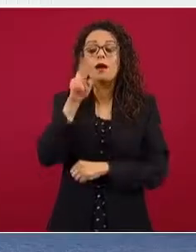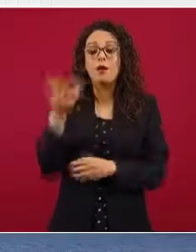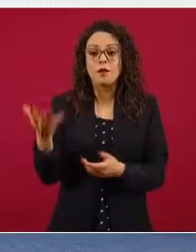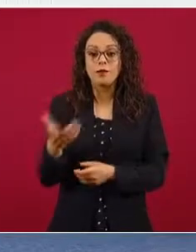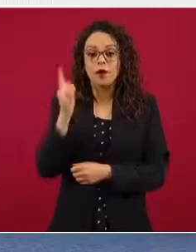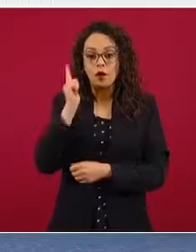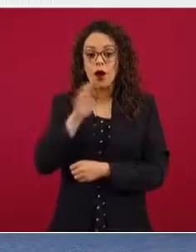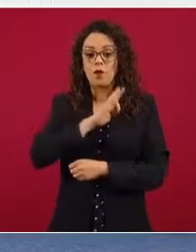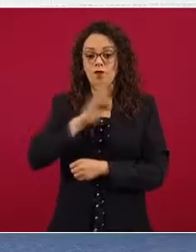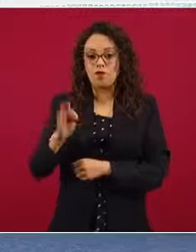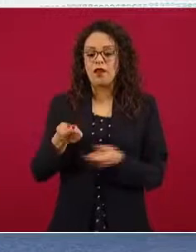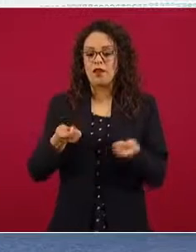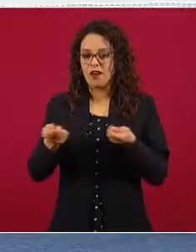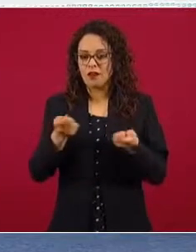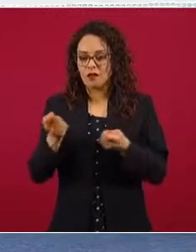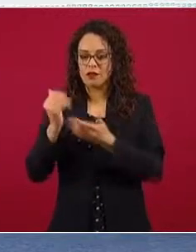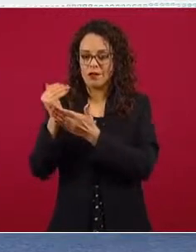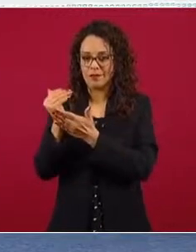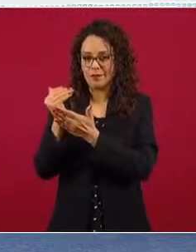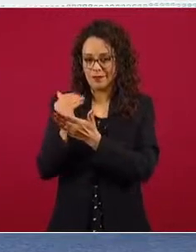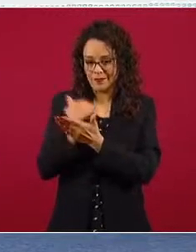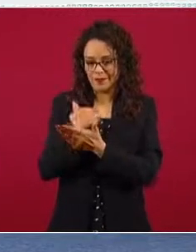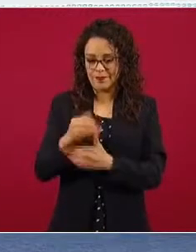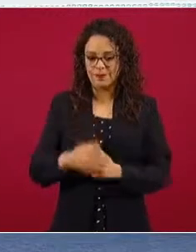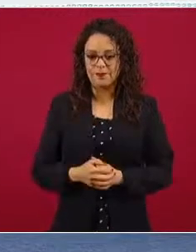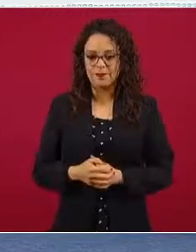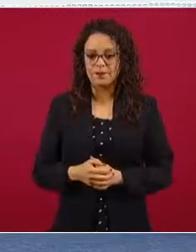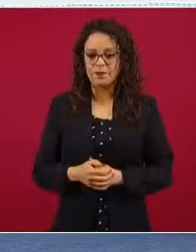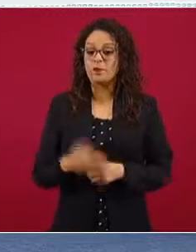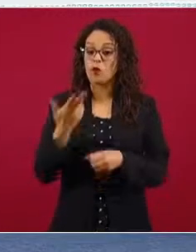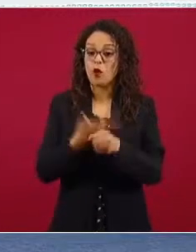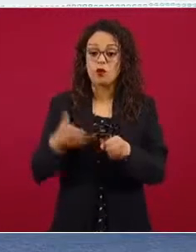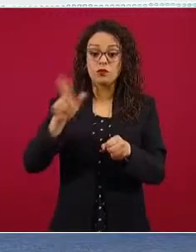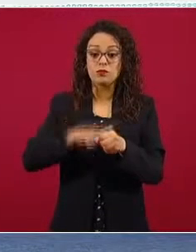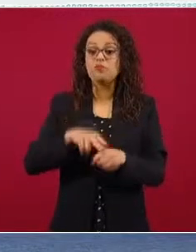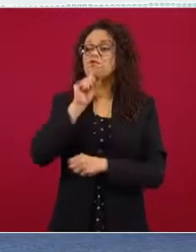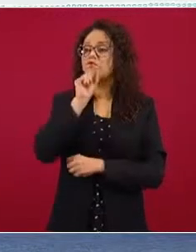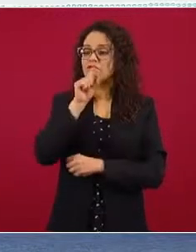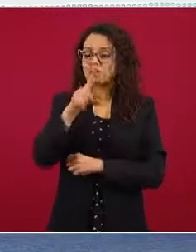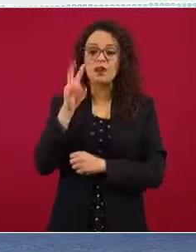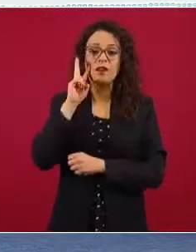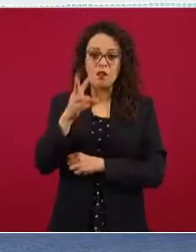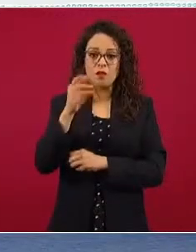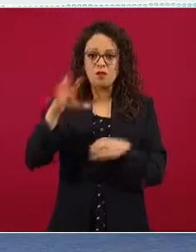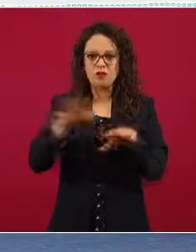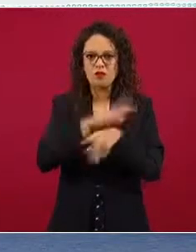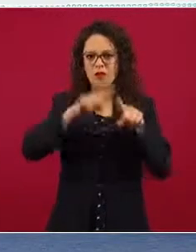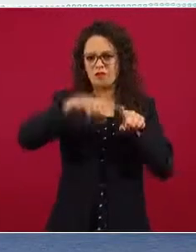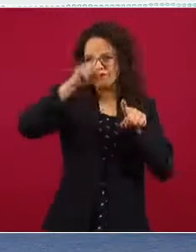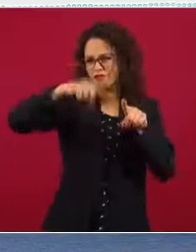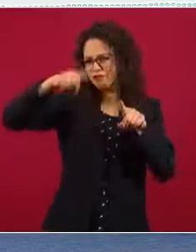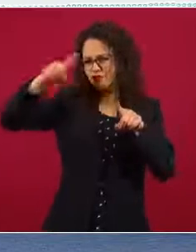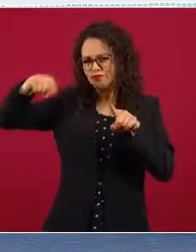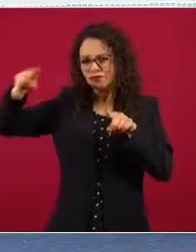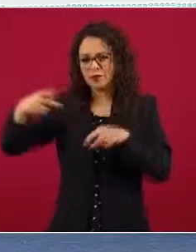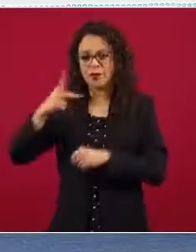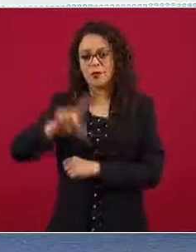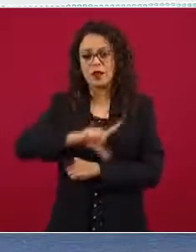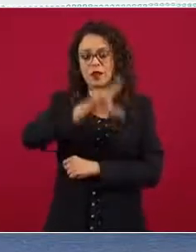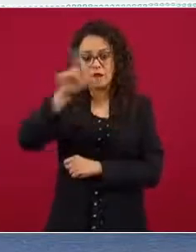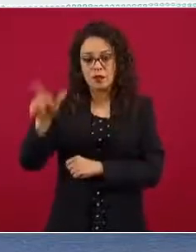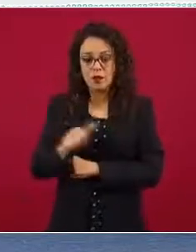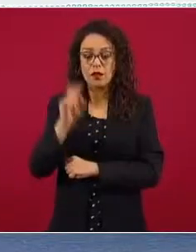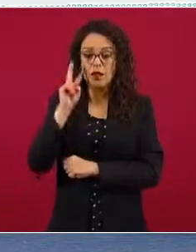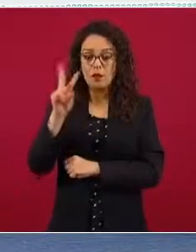tendencia de control. La siguiente. Las hospitalizaciones, también muchas variaciones, y en este momento en general habían tenido